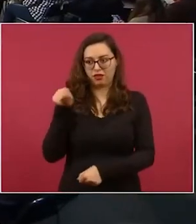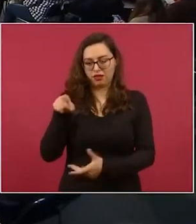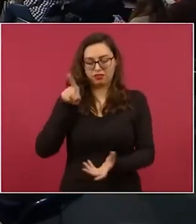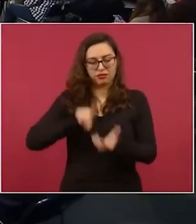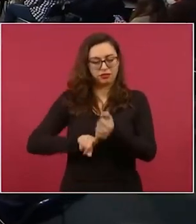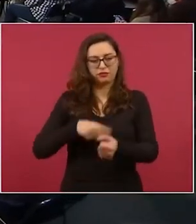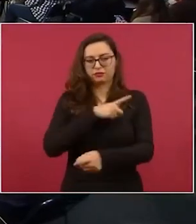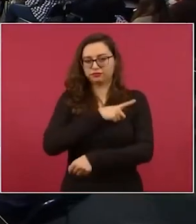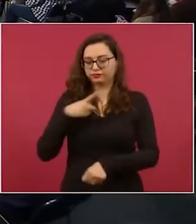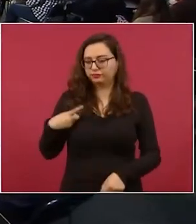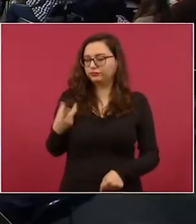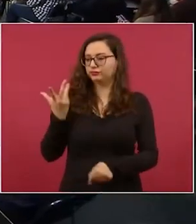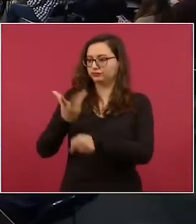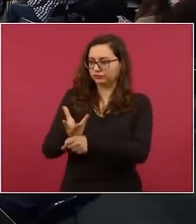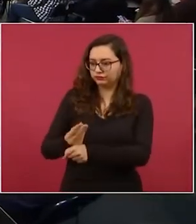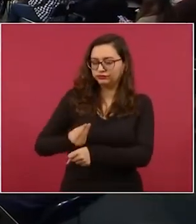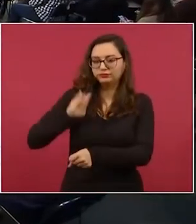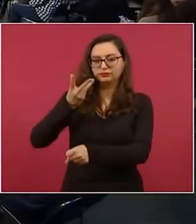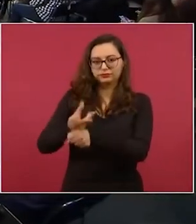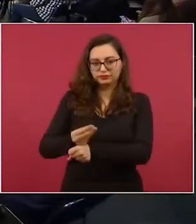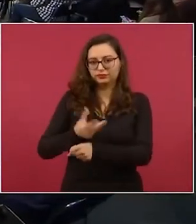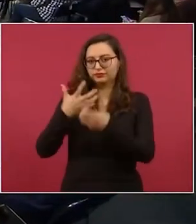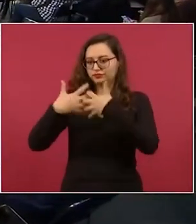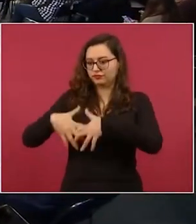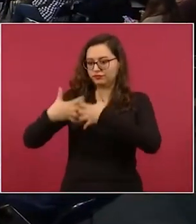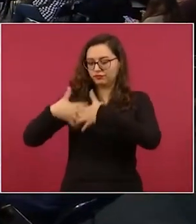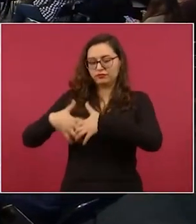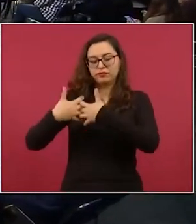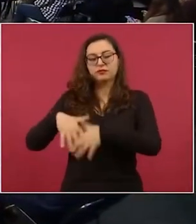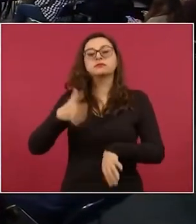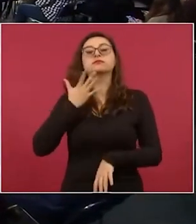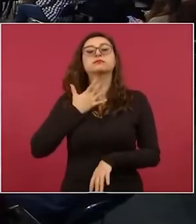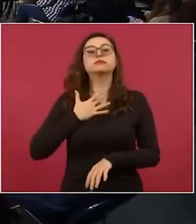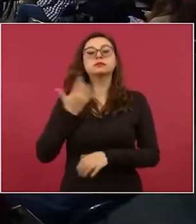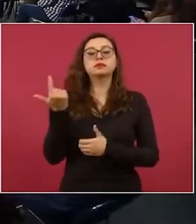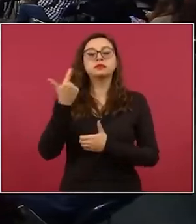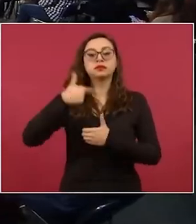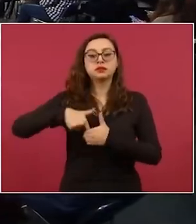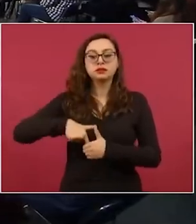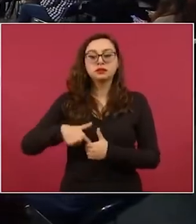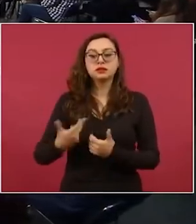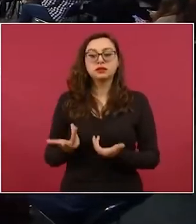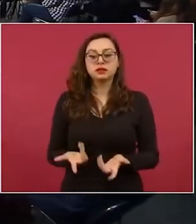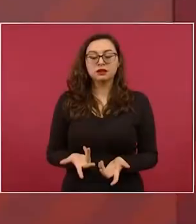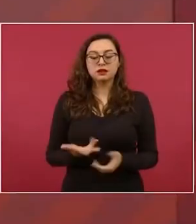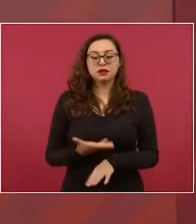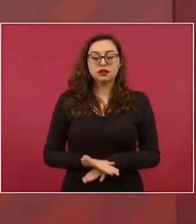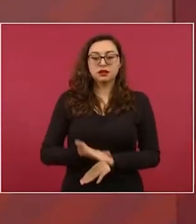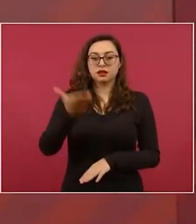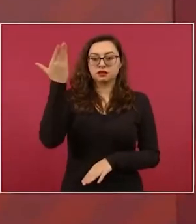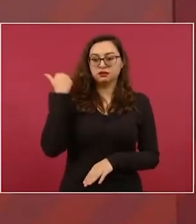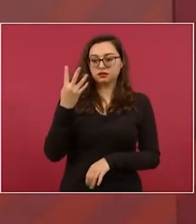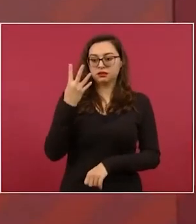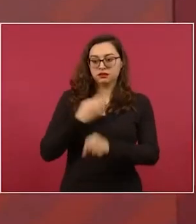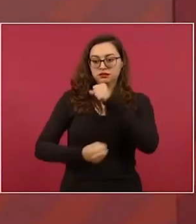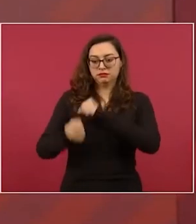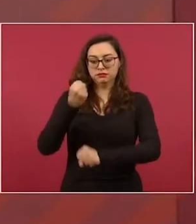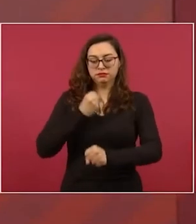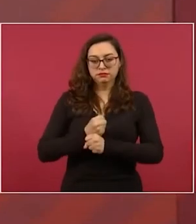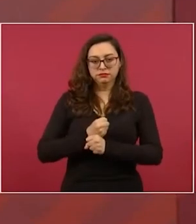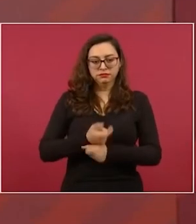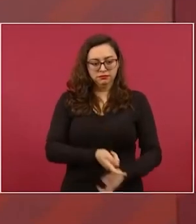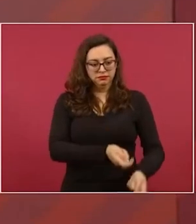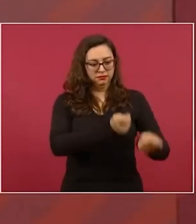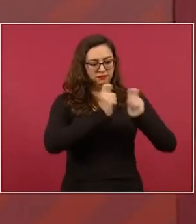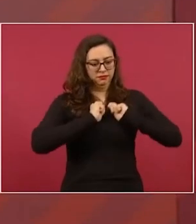de la refinería. Cuando llegamos, esa refinería